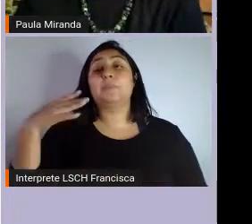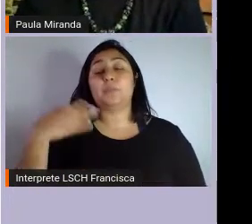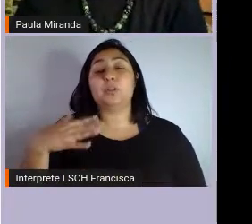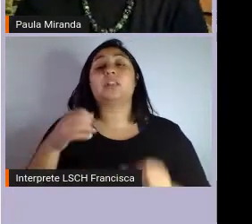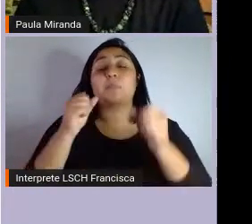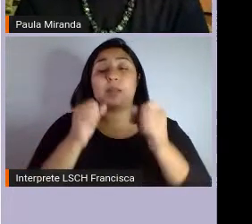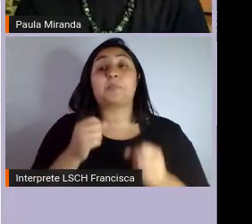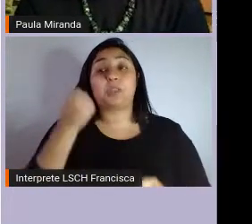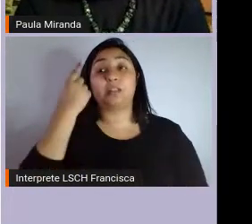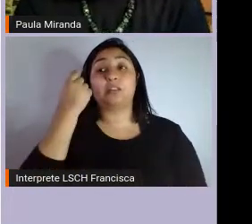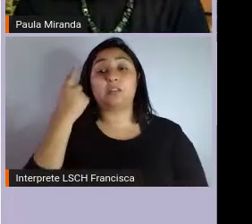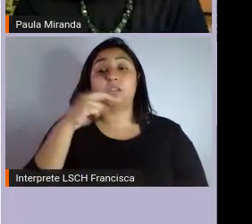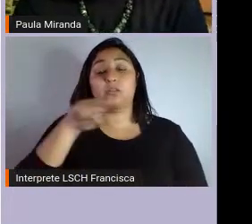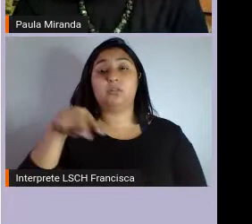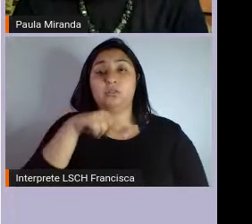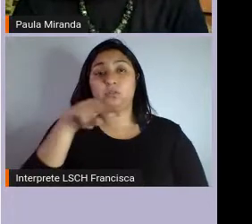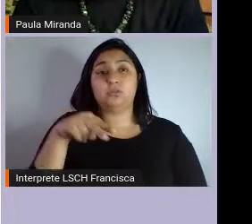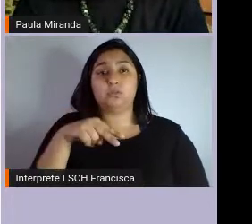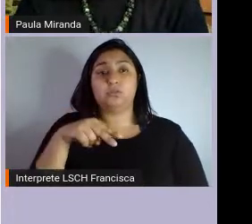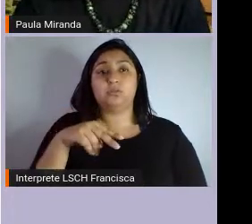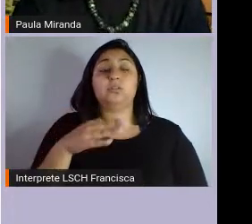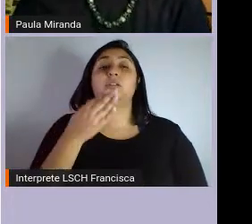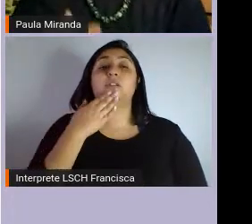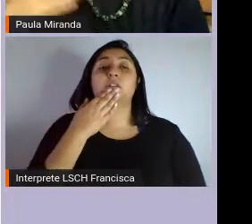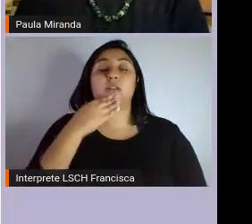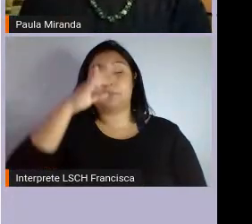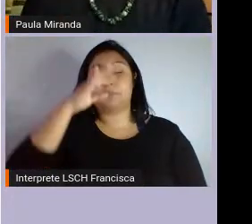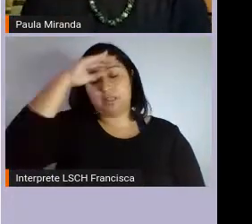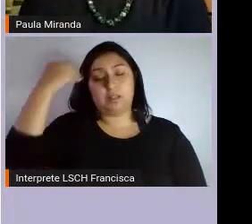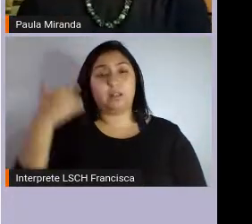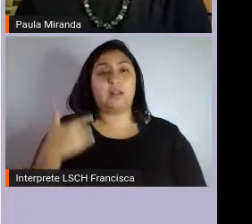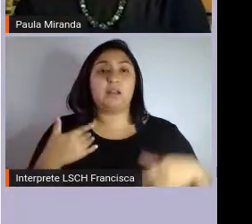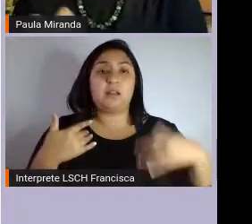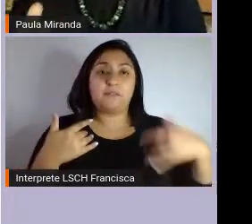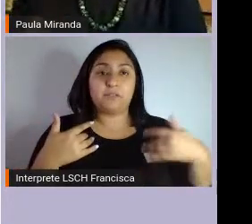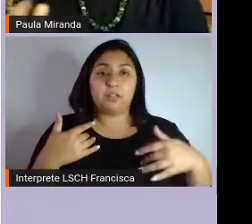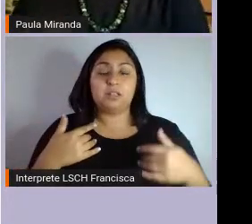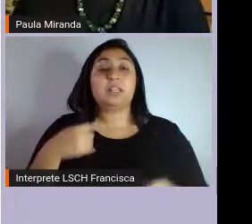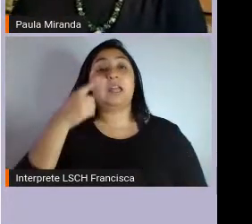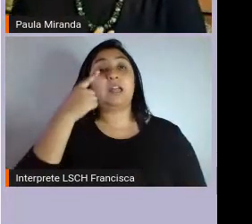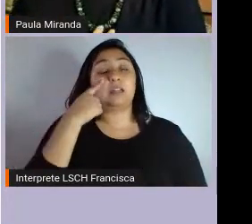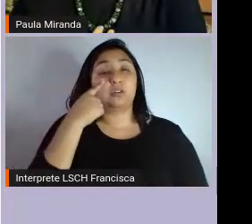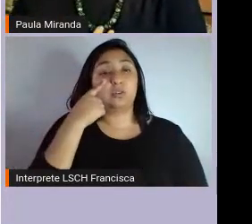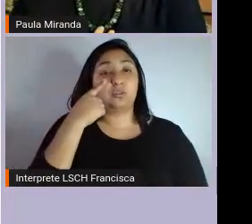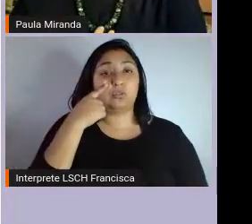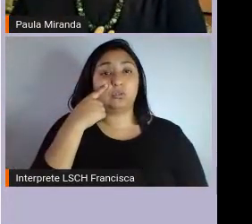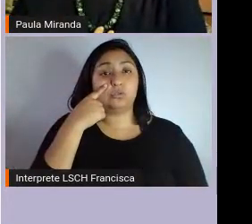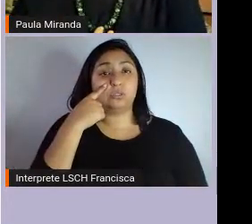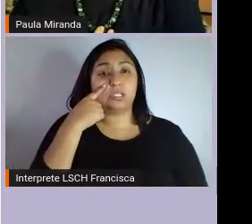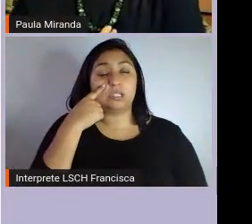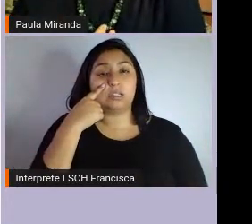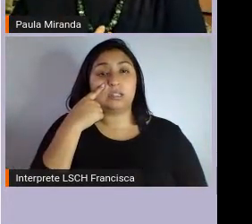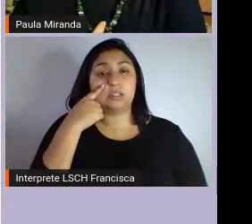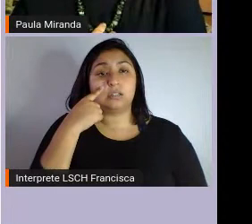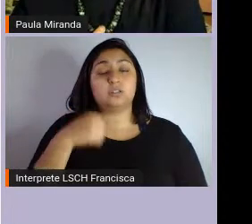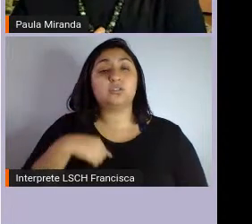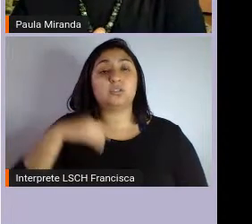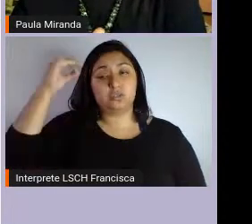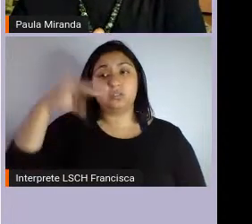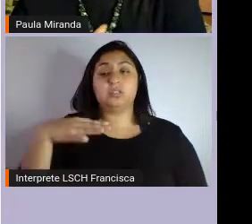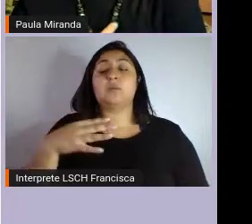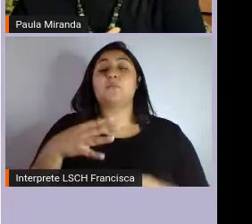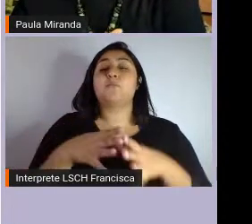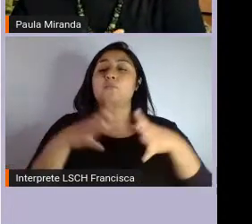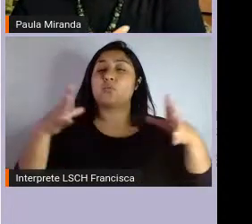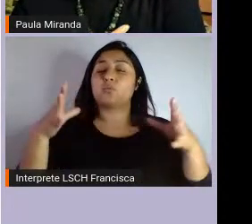incluso. Y a Violeta, por supuesto, y también a quienes conocen, yo sé que hay harto personas que nos acompañan